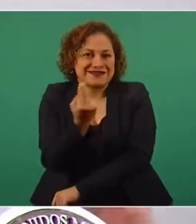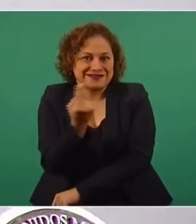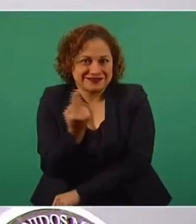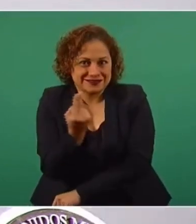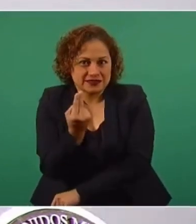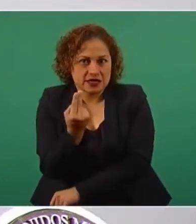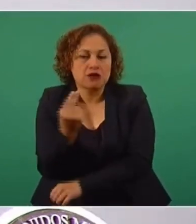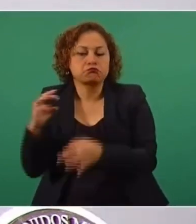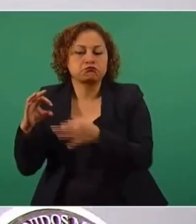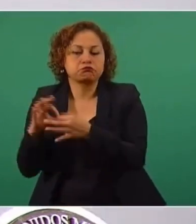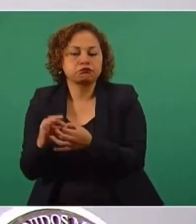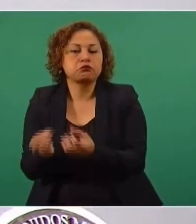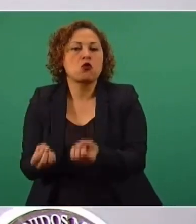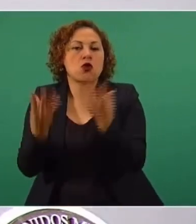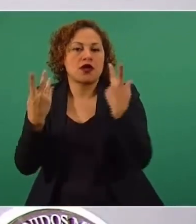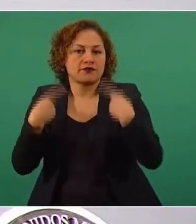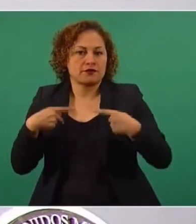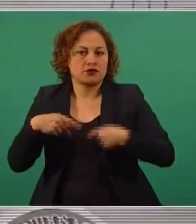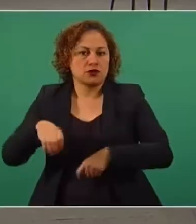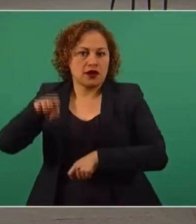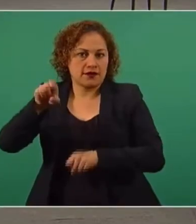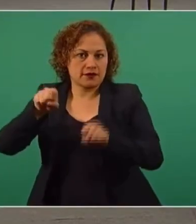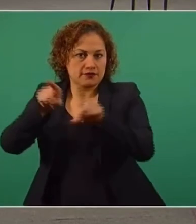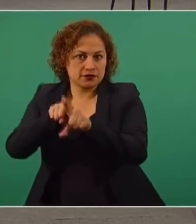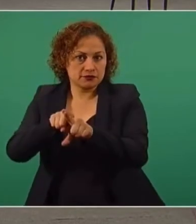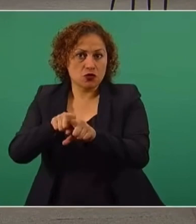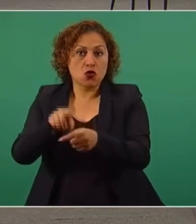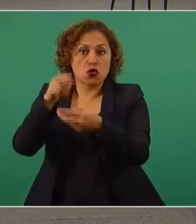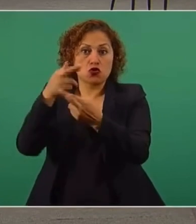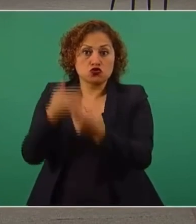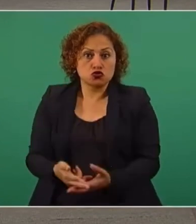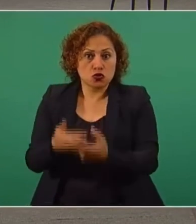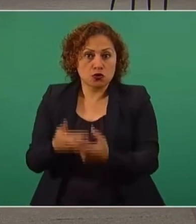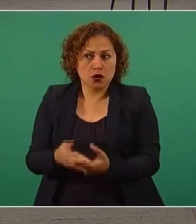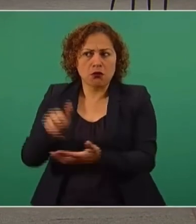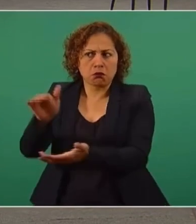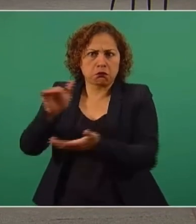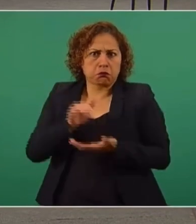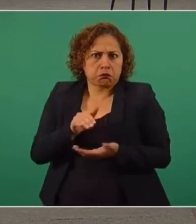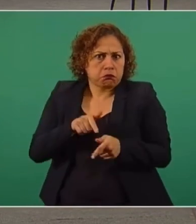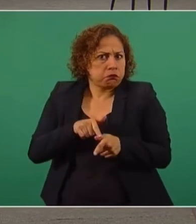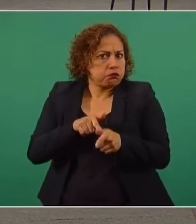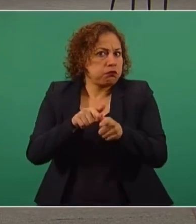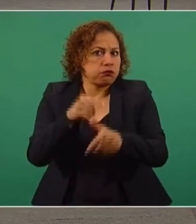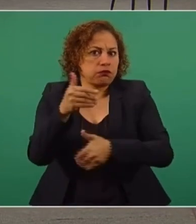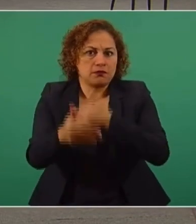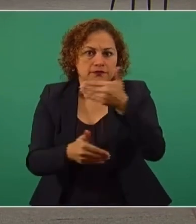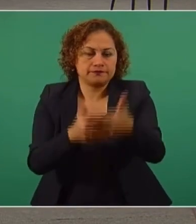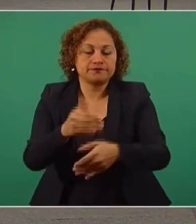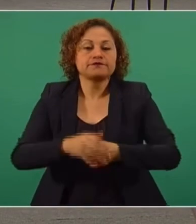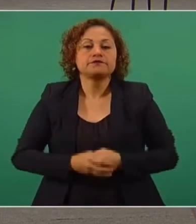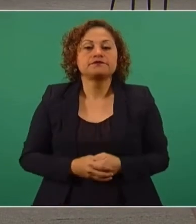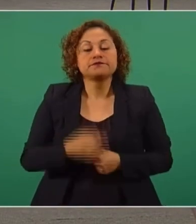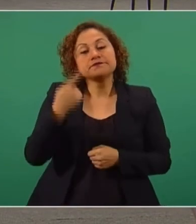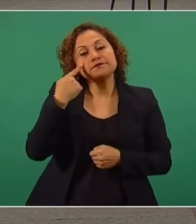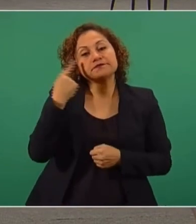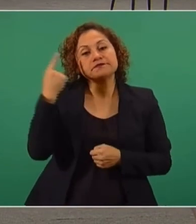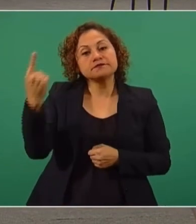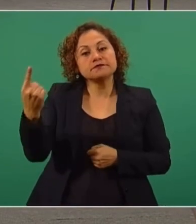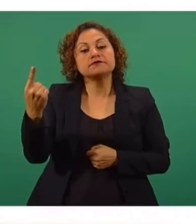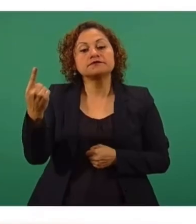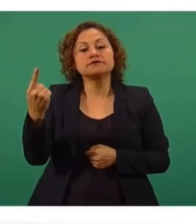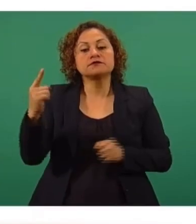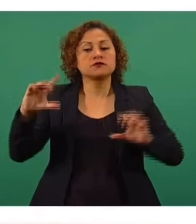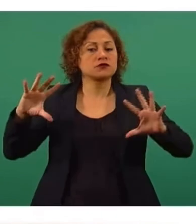utilizando en los siguientes periodos de vacunación. La siguiente, por favor. Tenemos un acumulado de 16, prácticamente